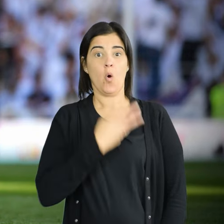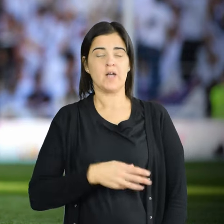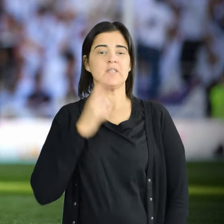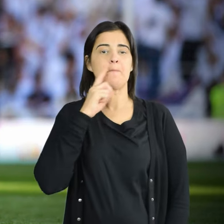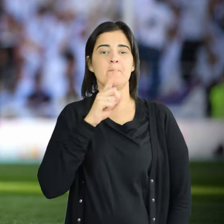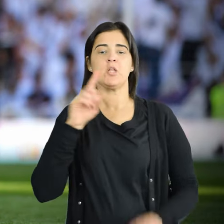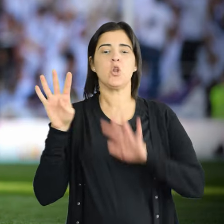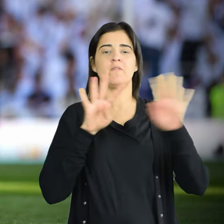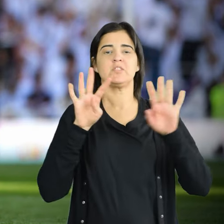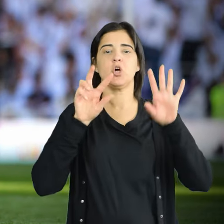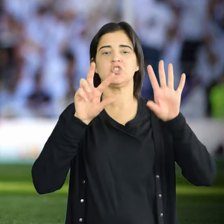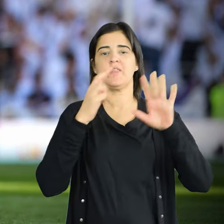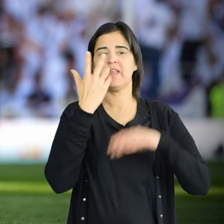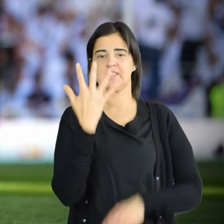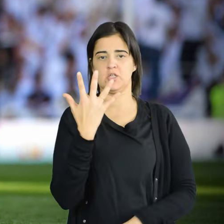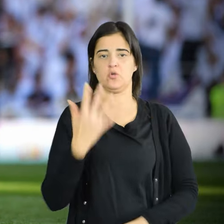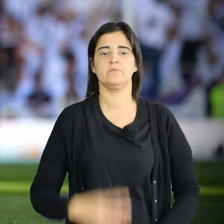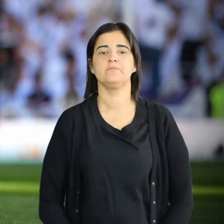Croacia 1985